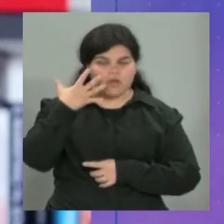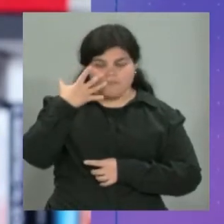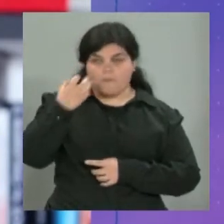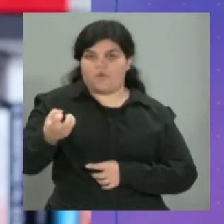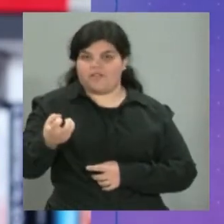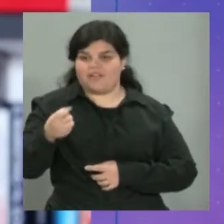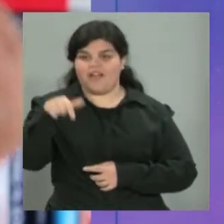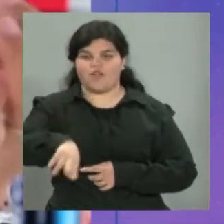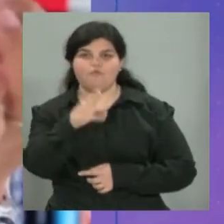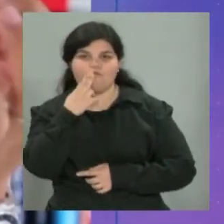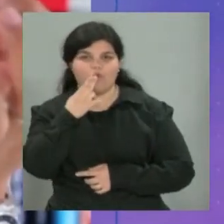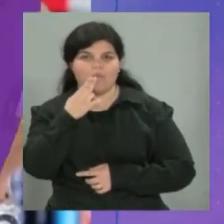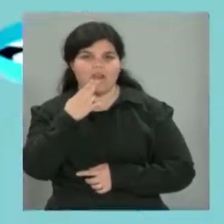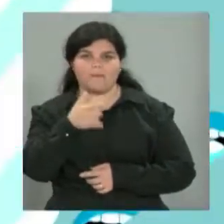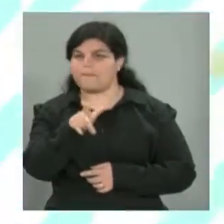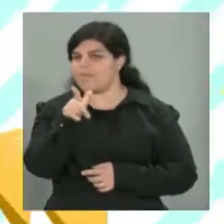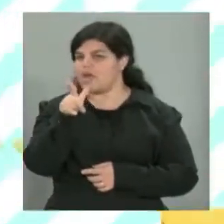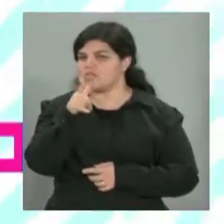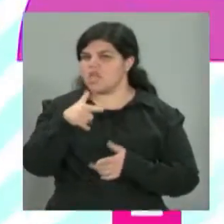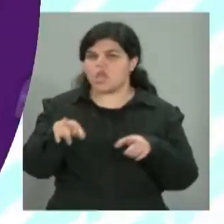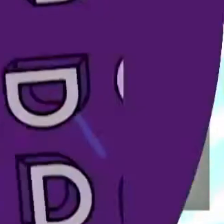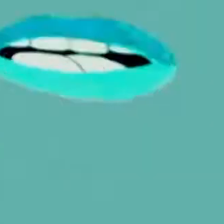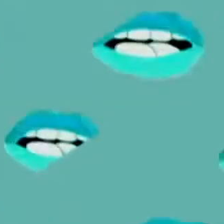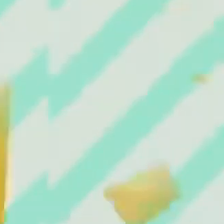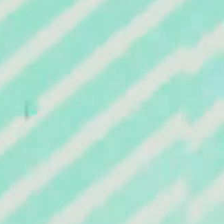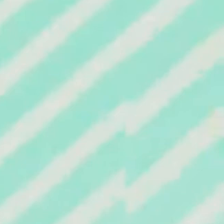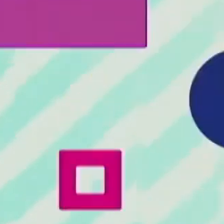que fumar es sexy.